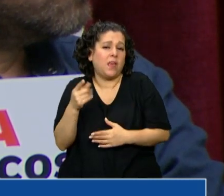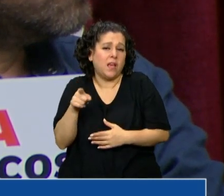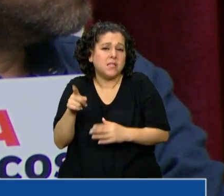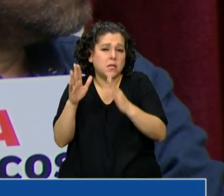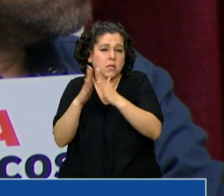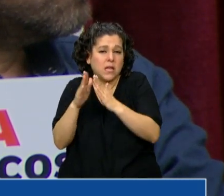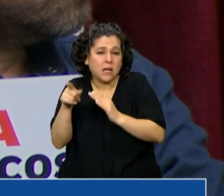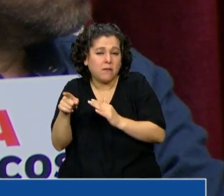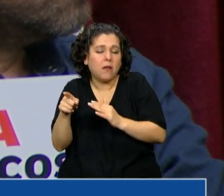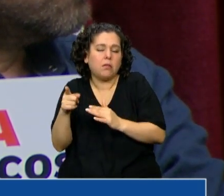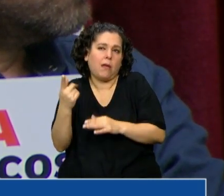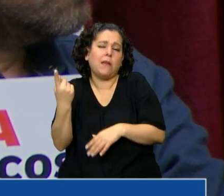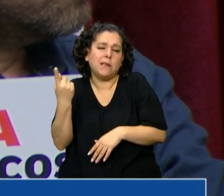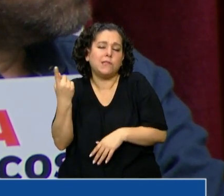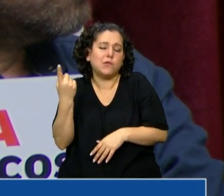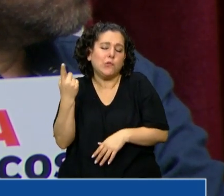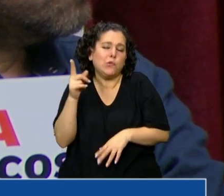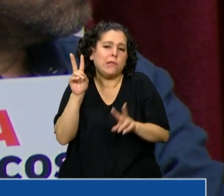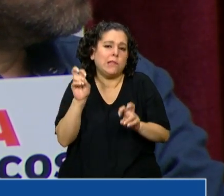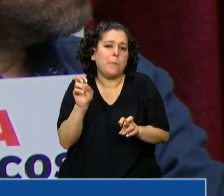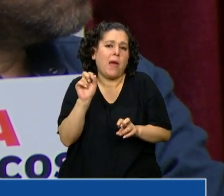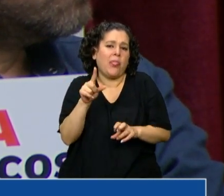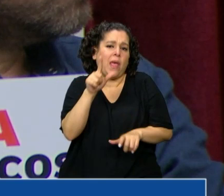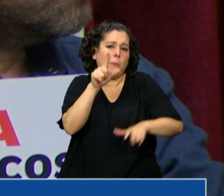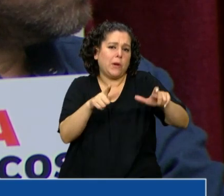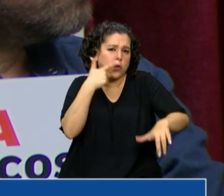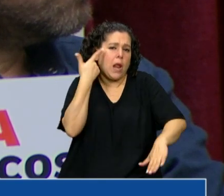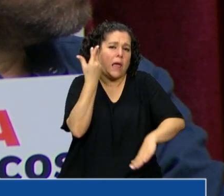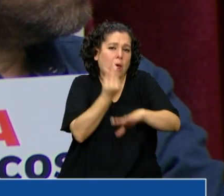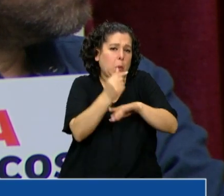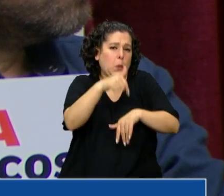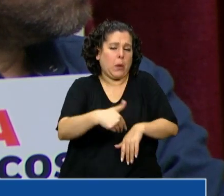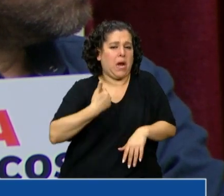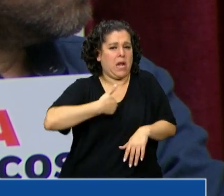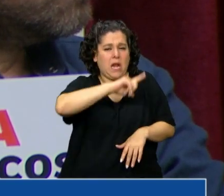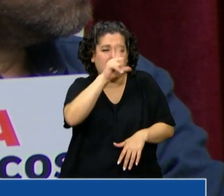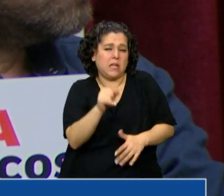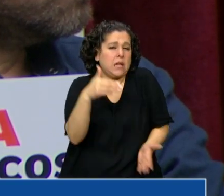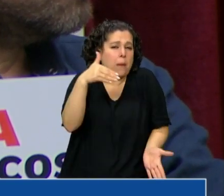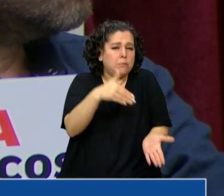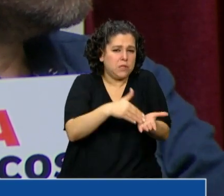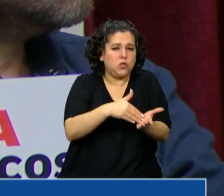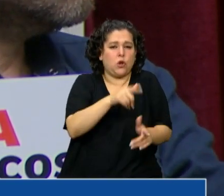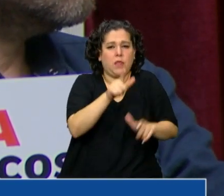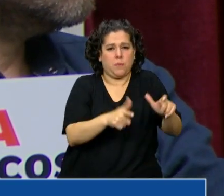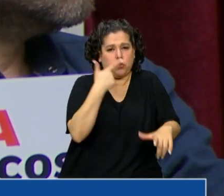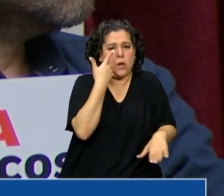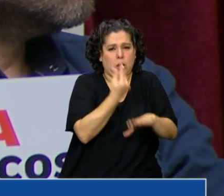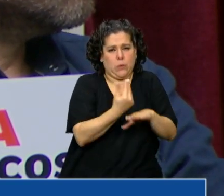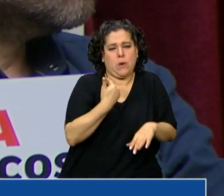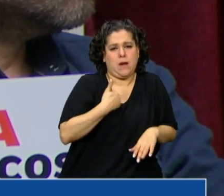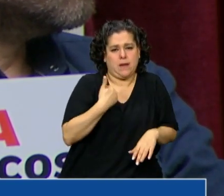y millones de habitantes de nuestro país. La cuestión claramente trasciende los